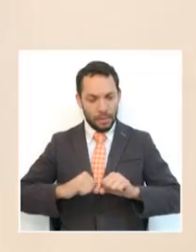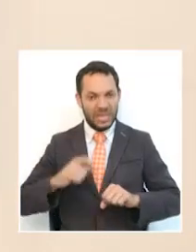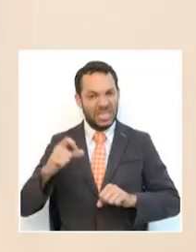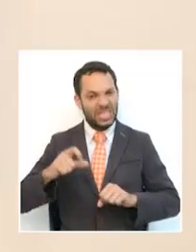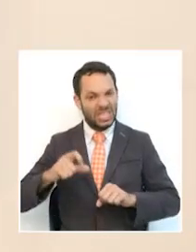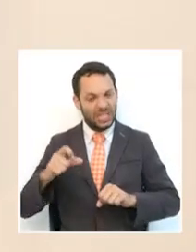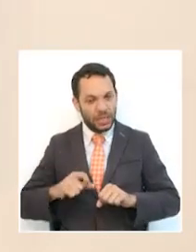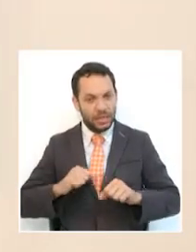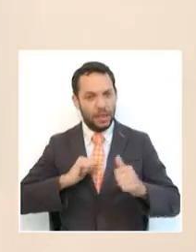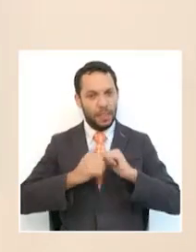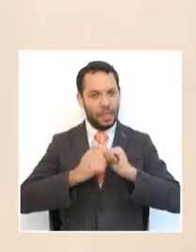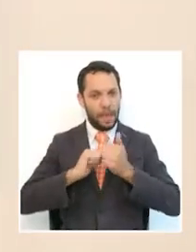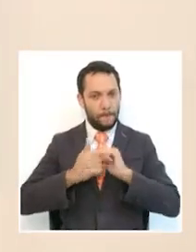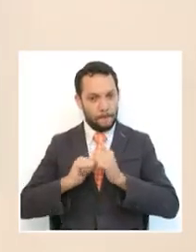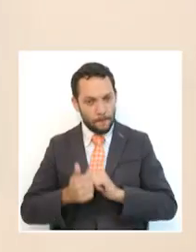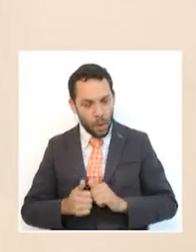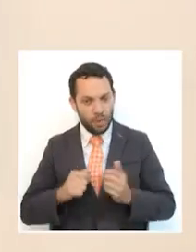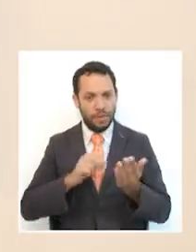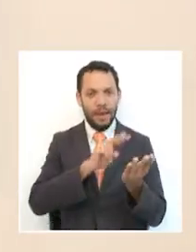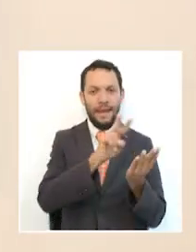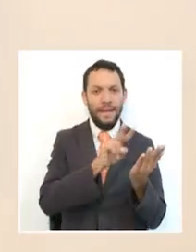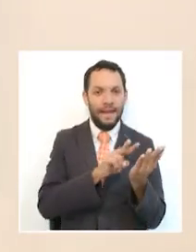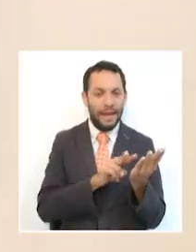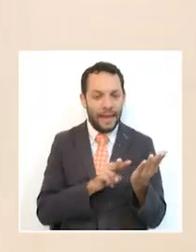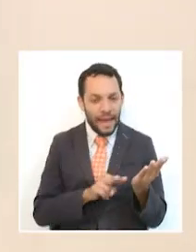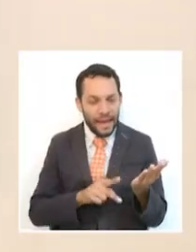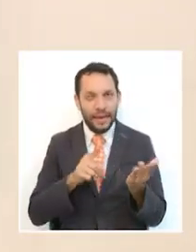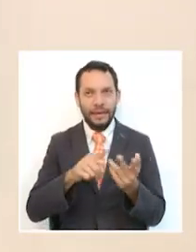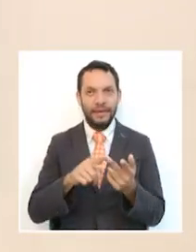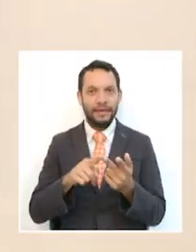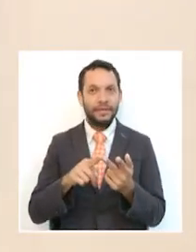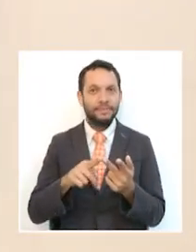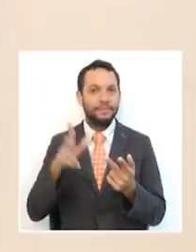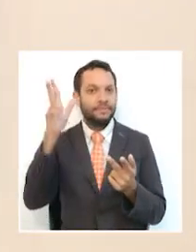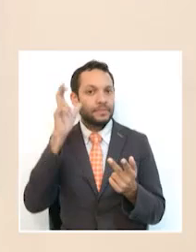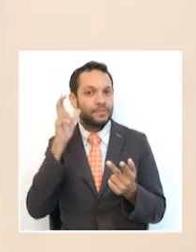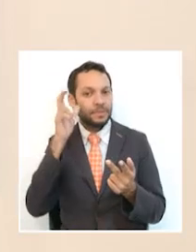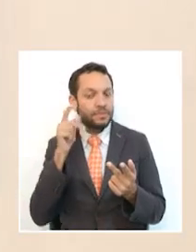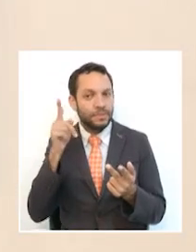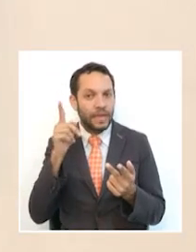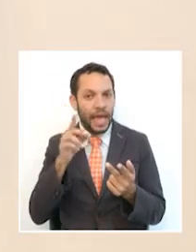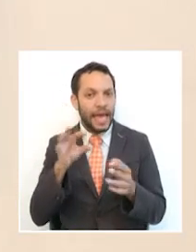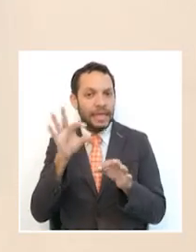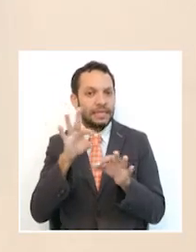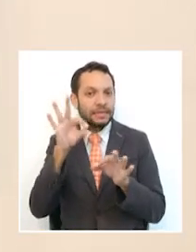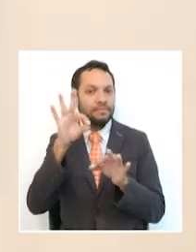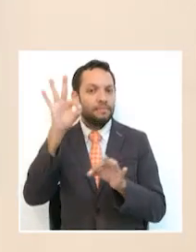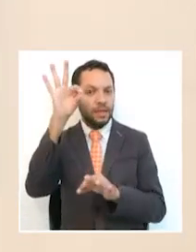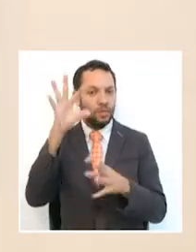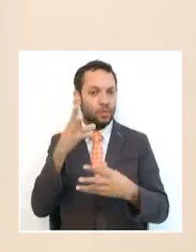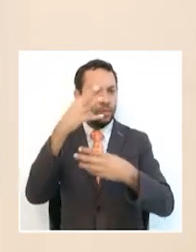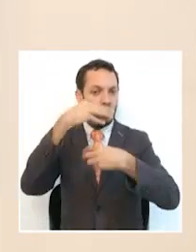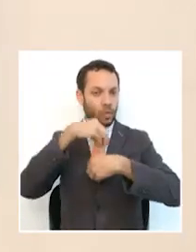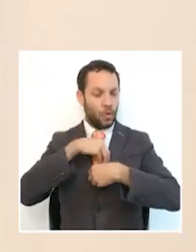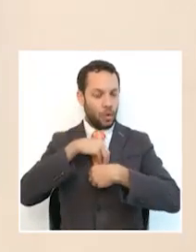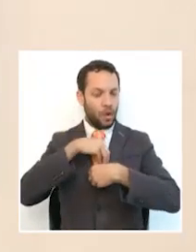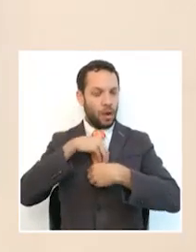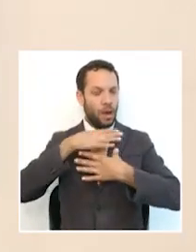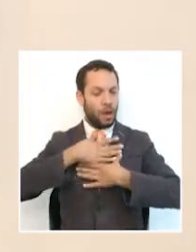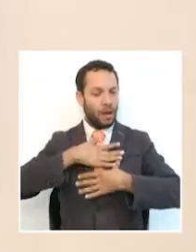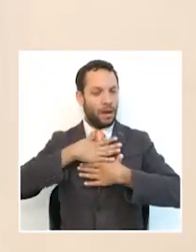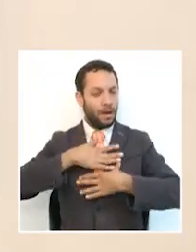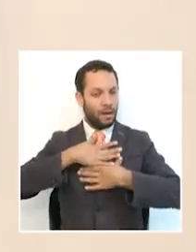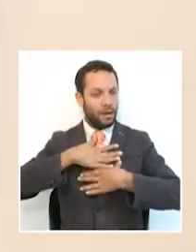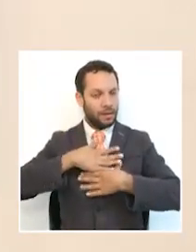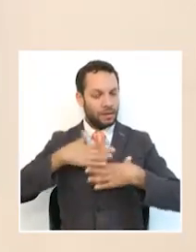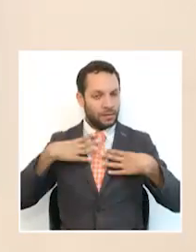con leer cosas espirituales con escuchar audiolibros también debemos alimentarnos de manera adecuada para que esa energía vital de